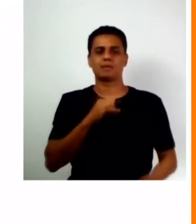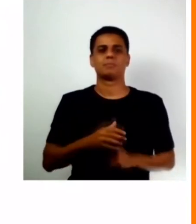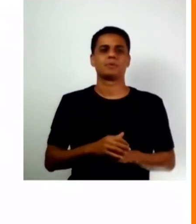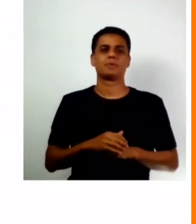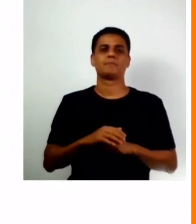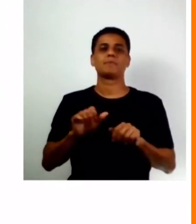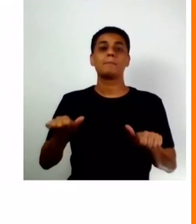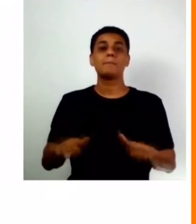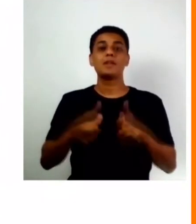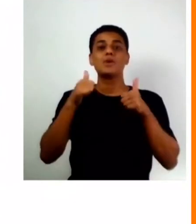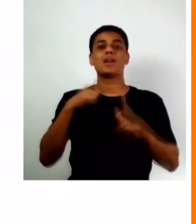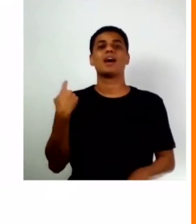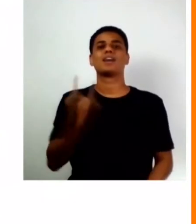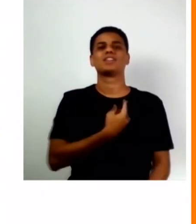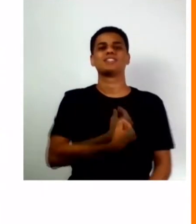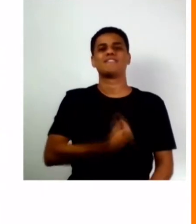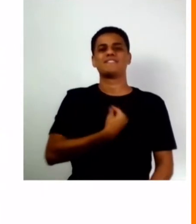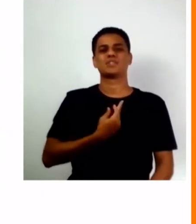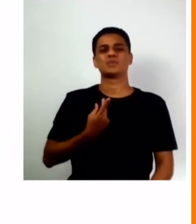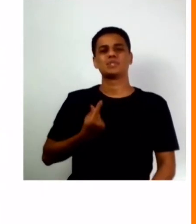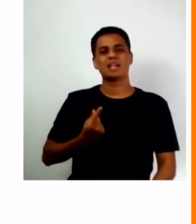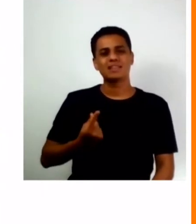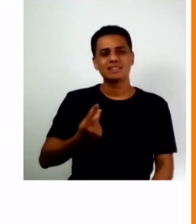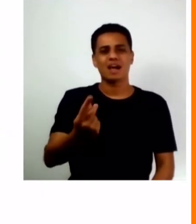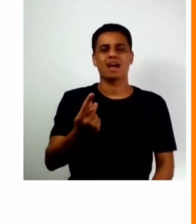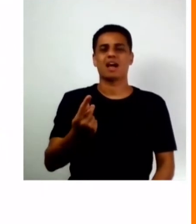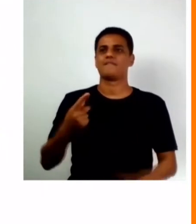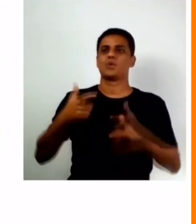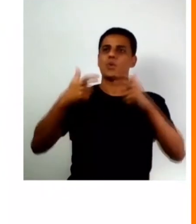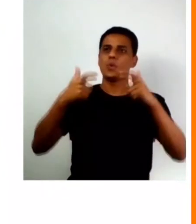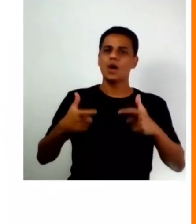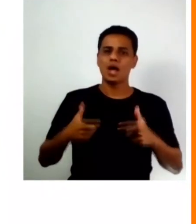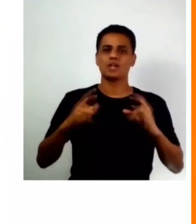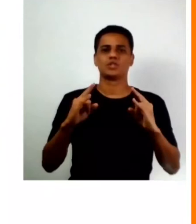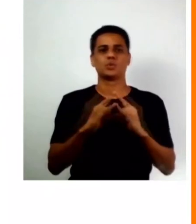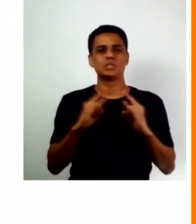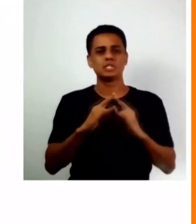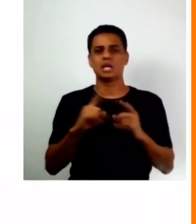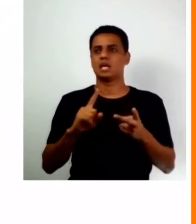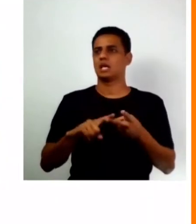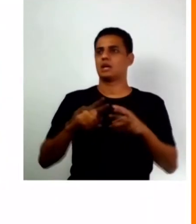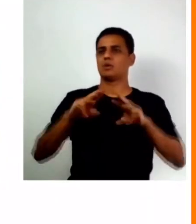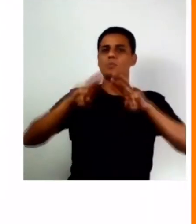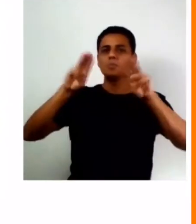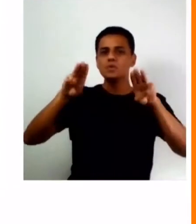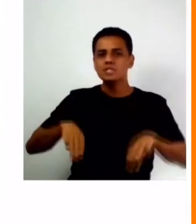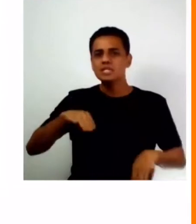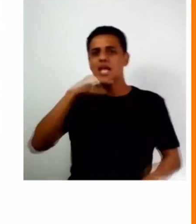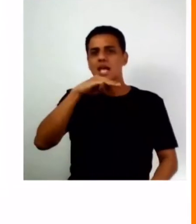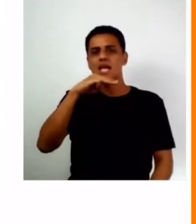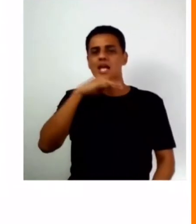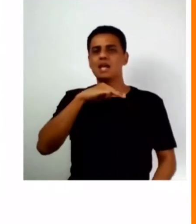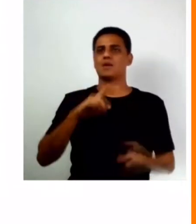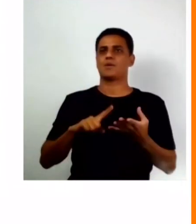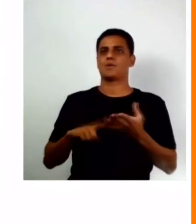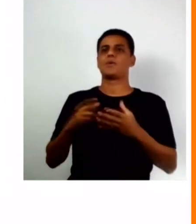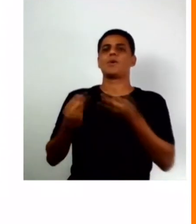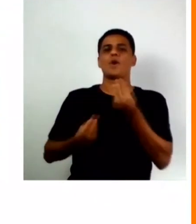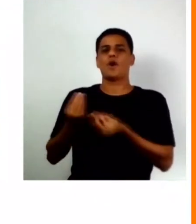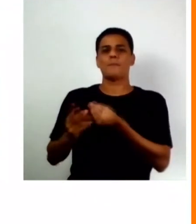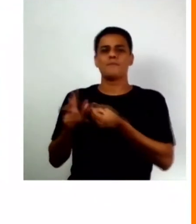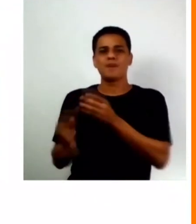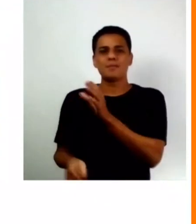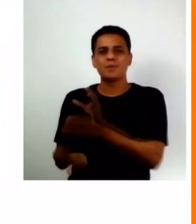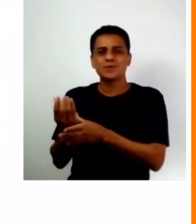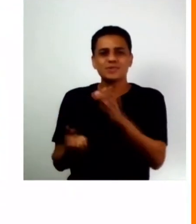sostenibilidade nosas instituciones, nosos museos, as formas de producir, por exemplo, a cantidad de